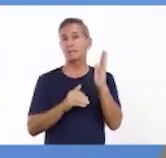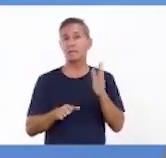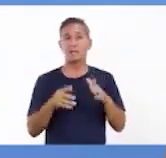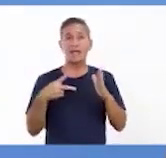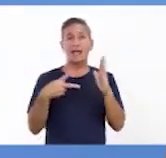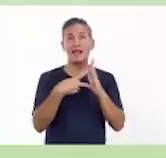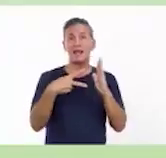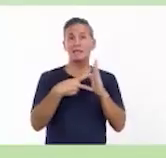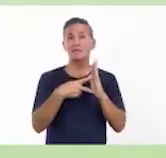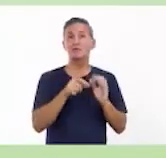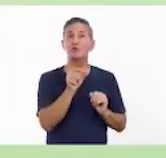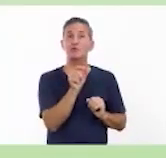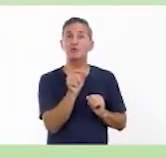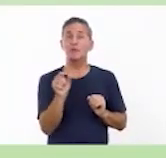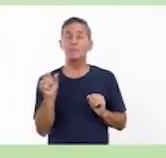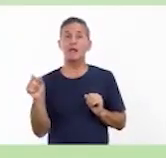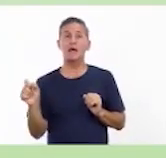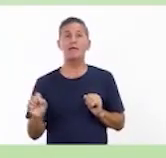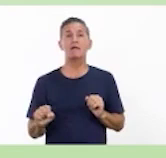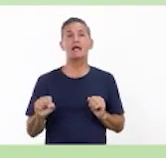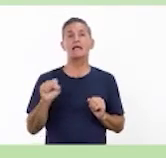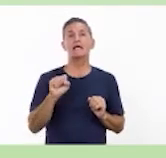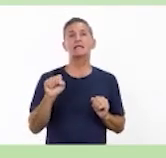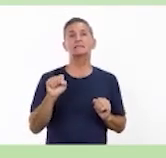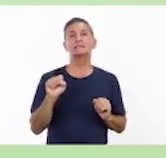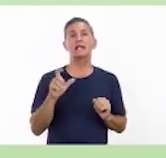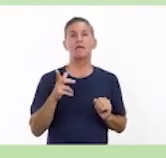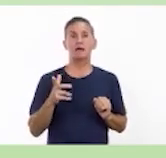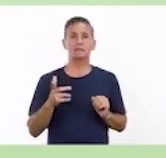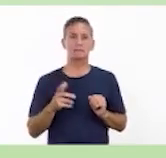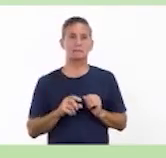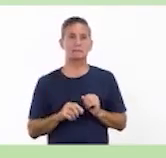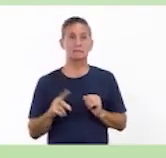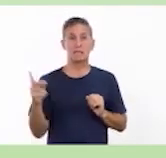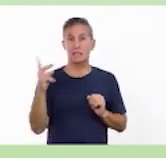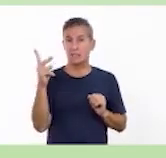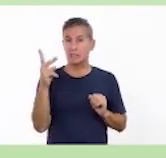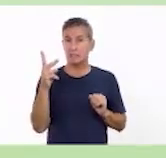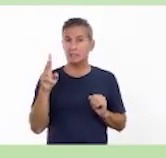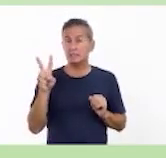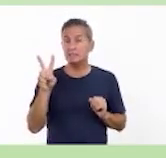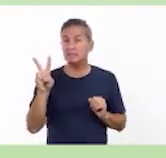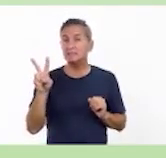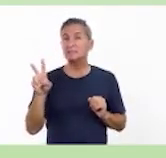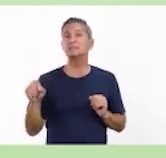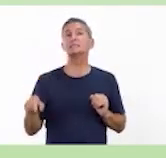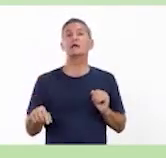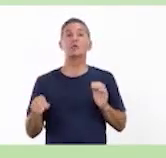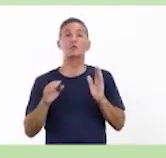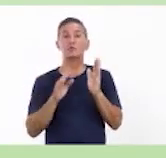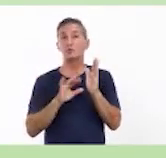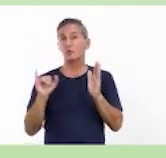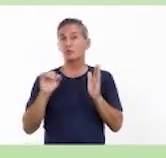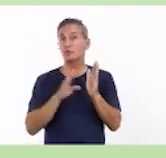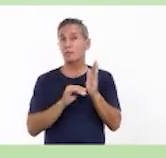hincapié. En primer semestre, la división de palabras en